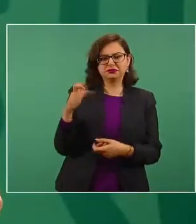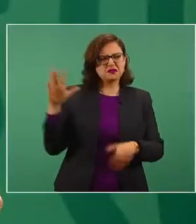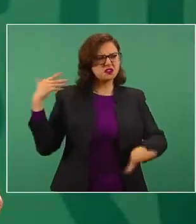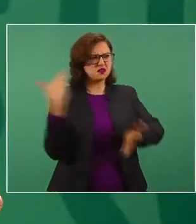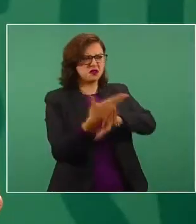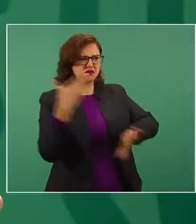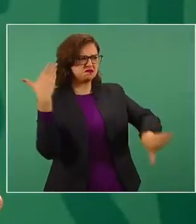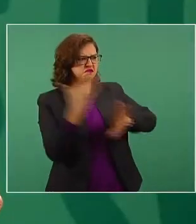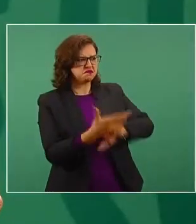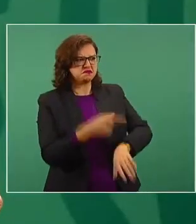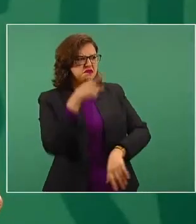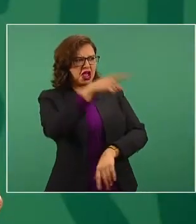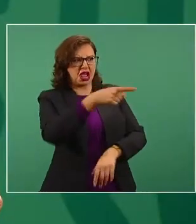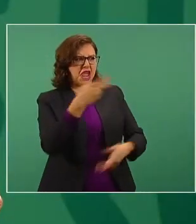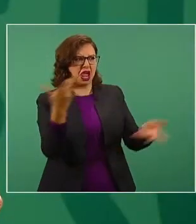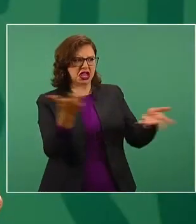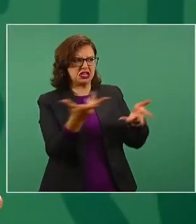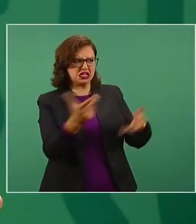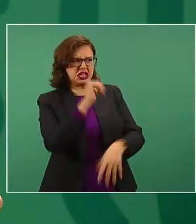de no hacer nada